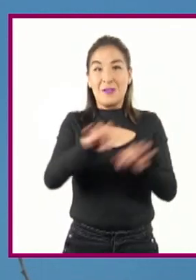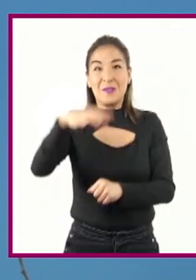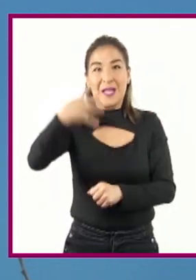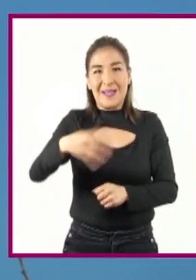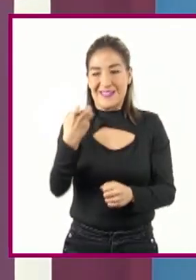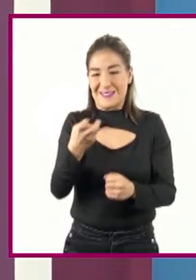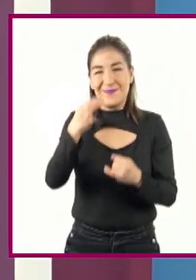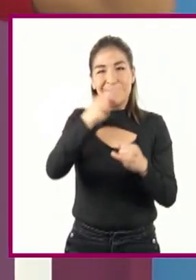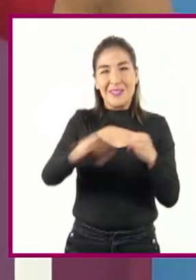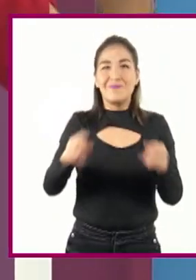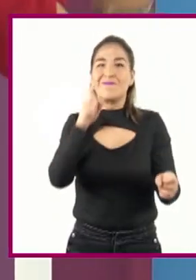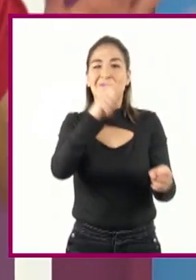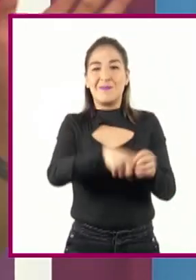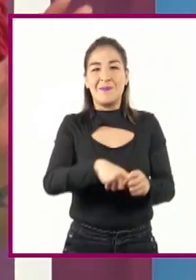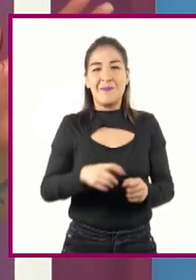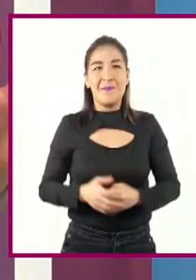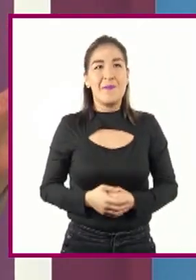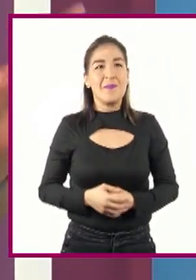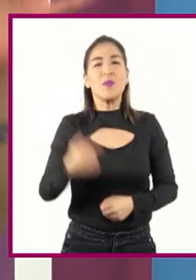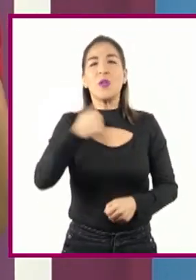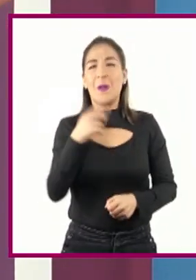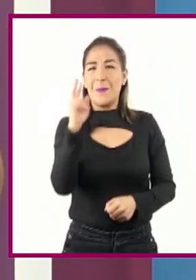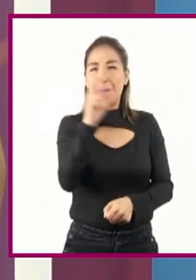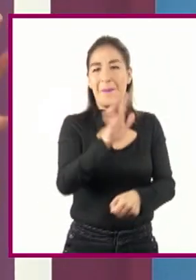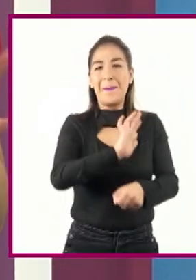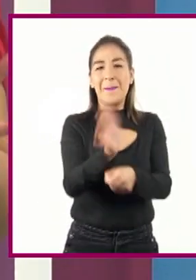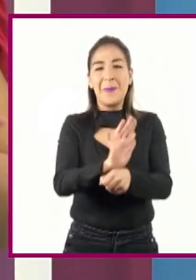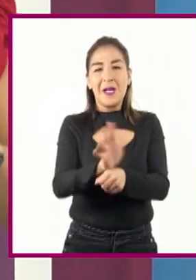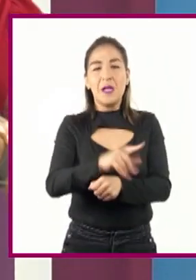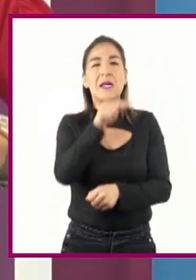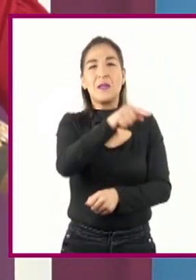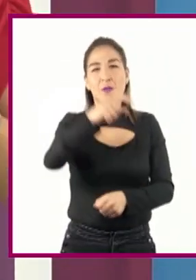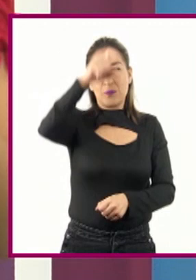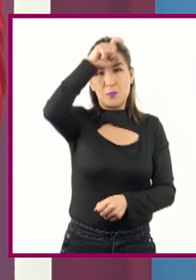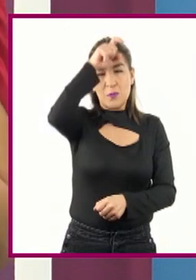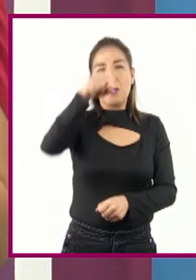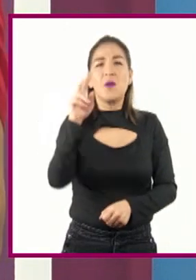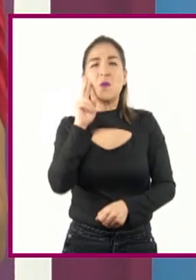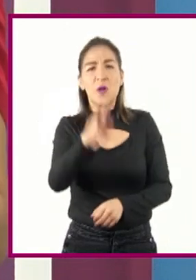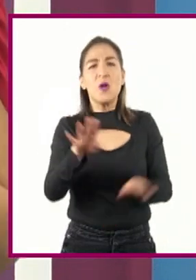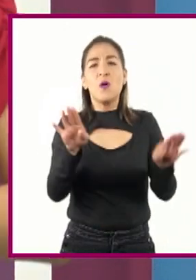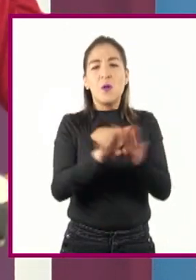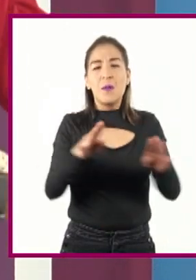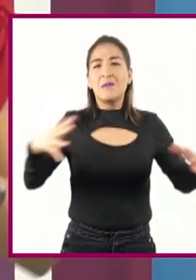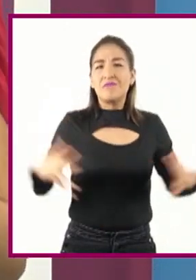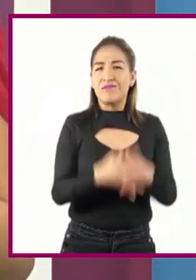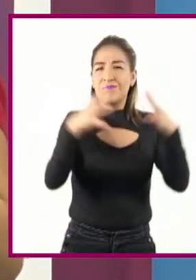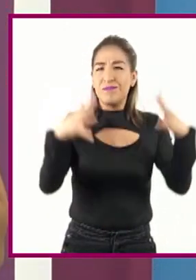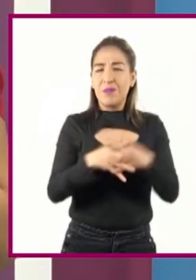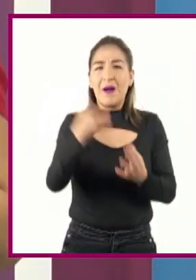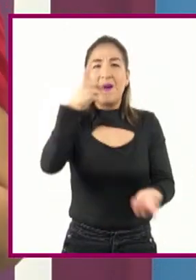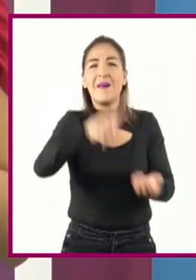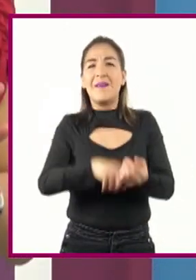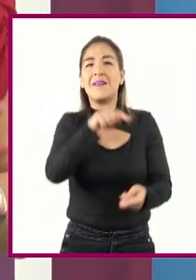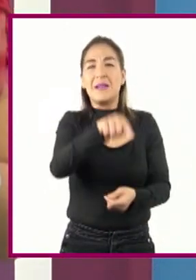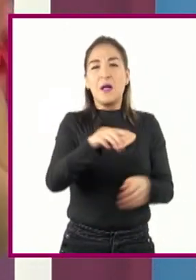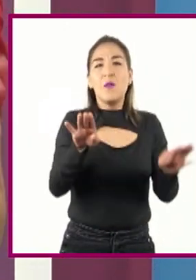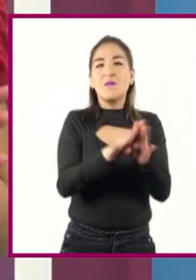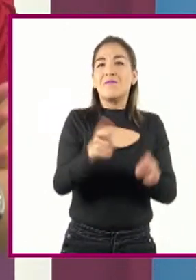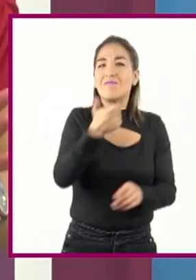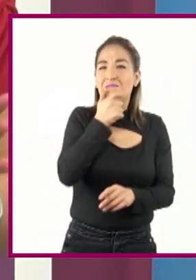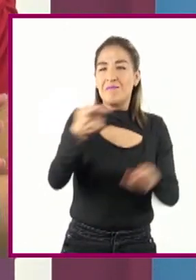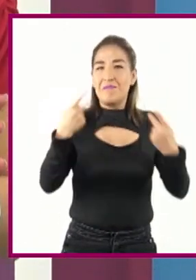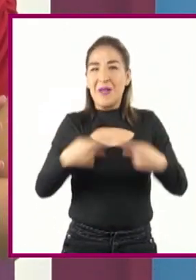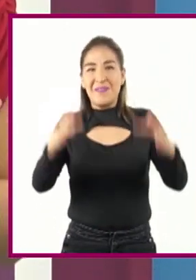1914. Yo vi una película en donde los turcos otomanos libraron una batalla en el mar contra los ingleses